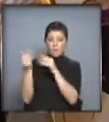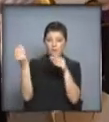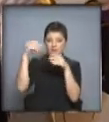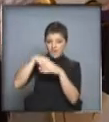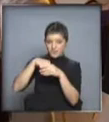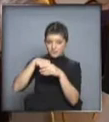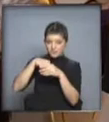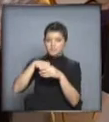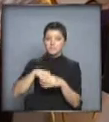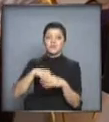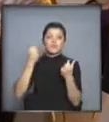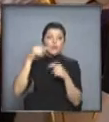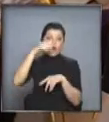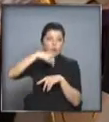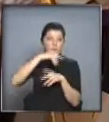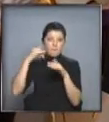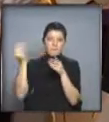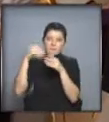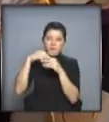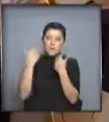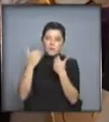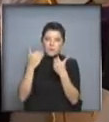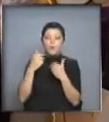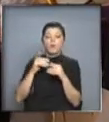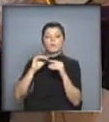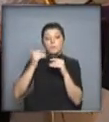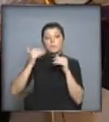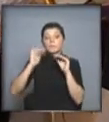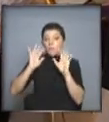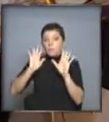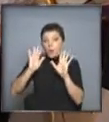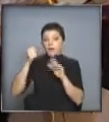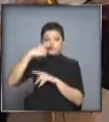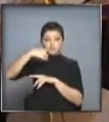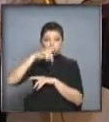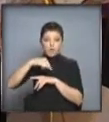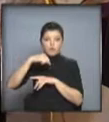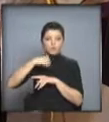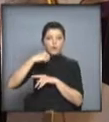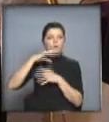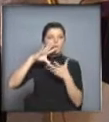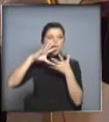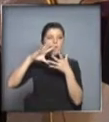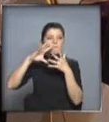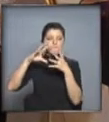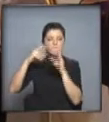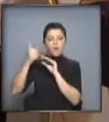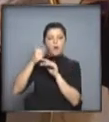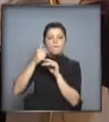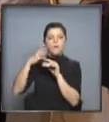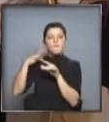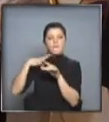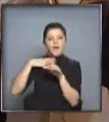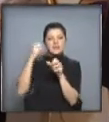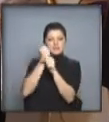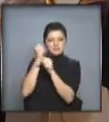poder participar y que, sin embargo, nosotros puede ser que no estemos en la máxima expresión con respecto